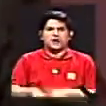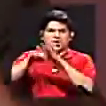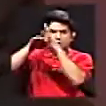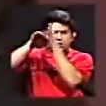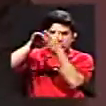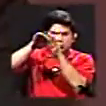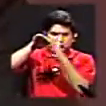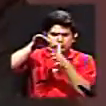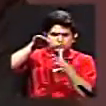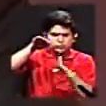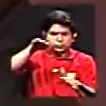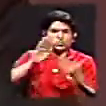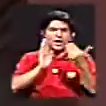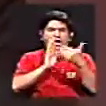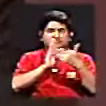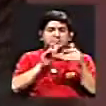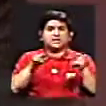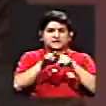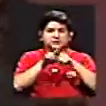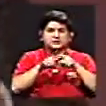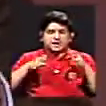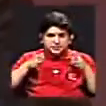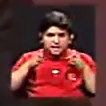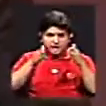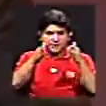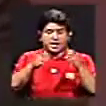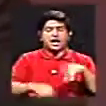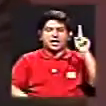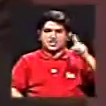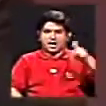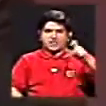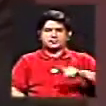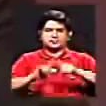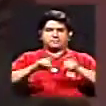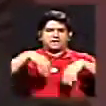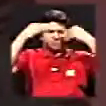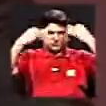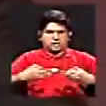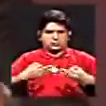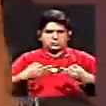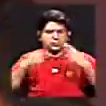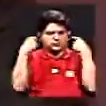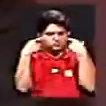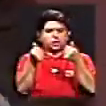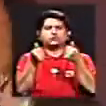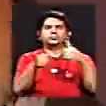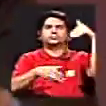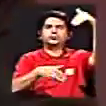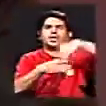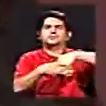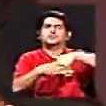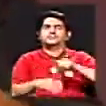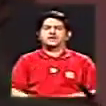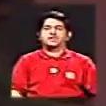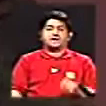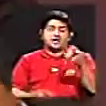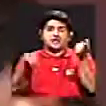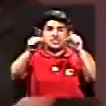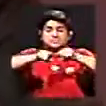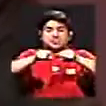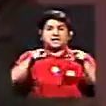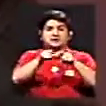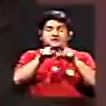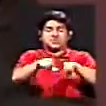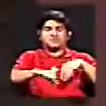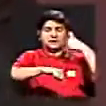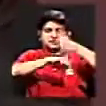comer todo el resto de la superficie de rodamiento, pues obviamente hay que tomar una serie de medidas inmediatas de intervención. Y en este caso, bueno, están